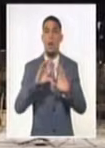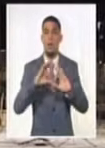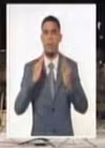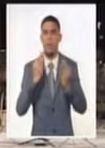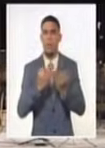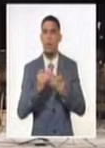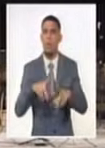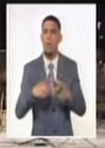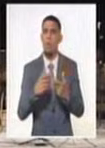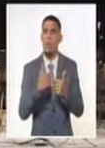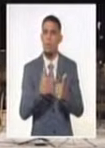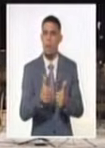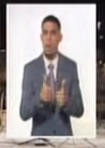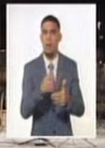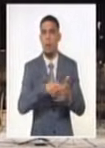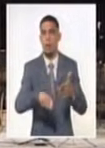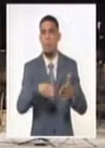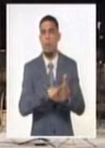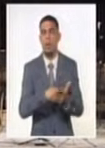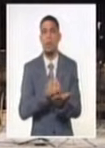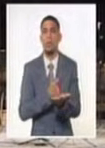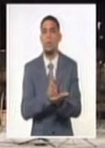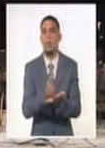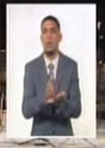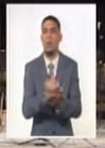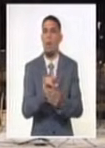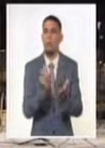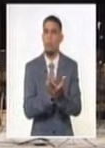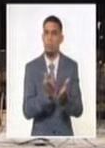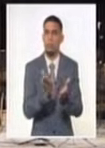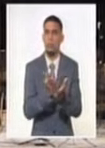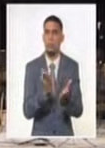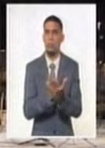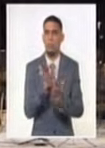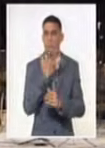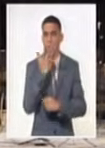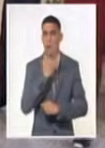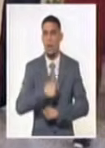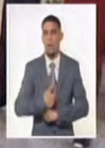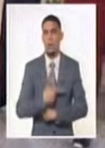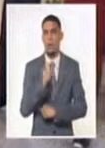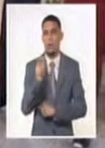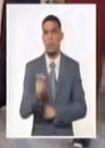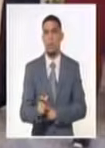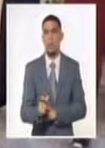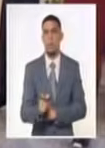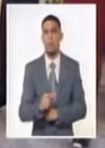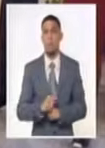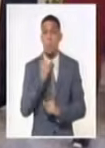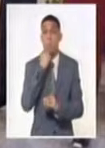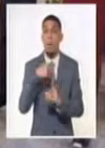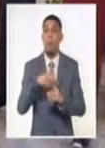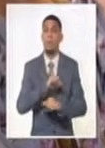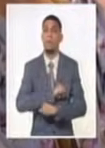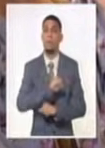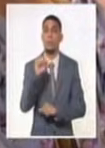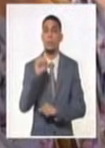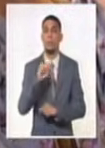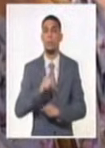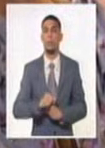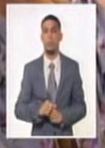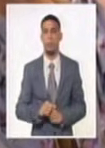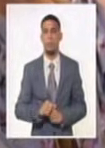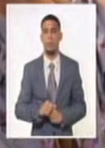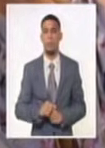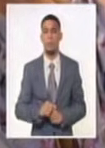alternativas para proseguir la formación curricular y realizar los ejercicios de culminación de estudios y graduaciones en el caso de los grados terminales.